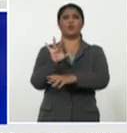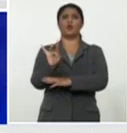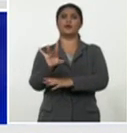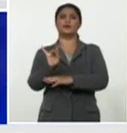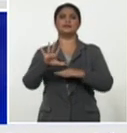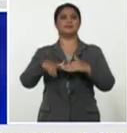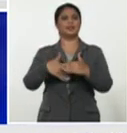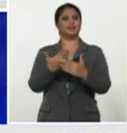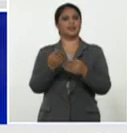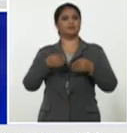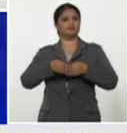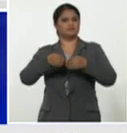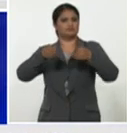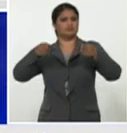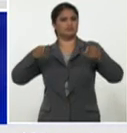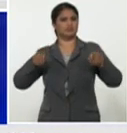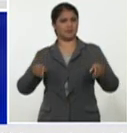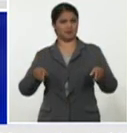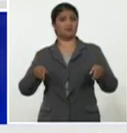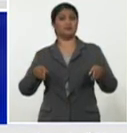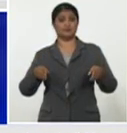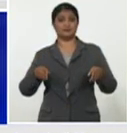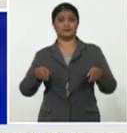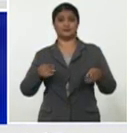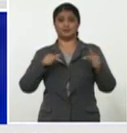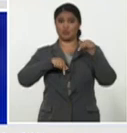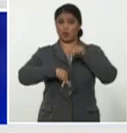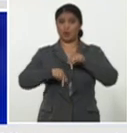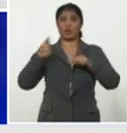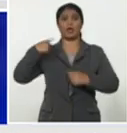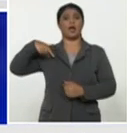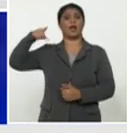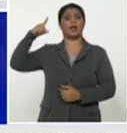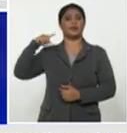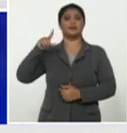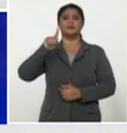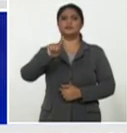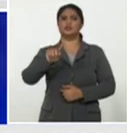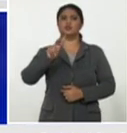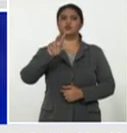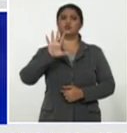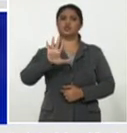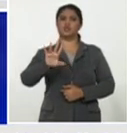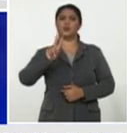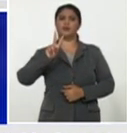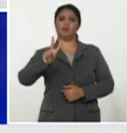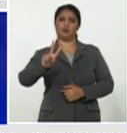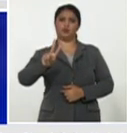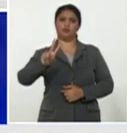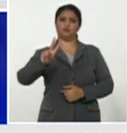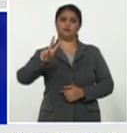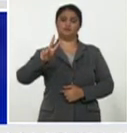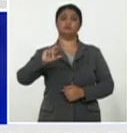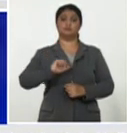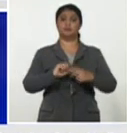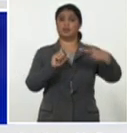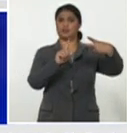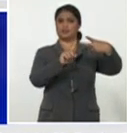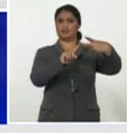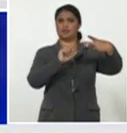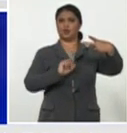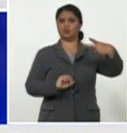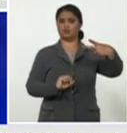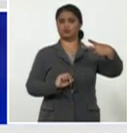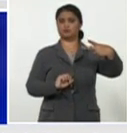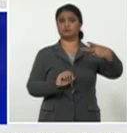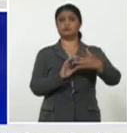de 152 en el día de ayer, pues pasa a un segundo lugar. Y Matanzas, que se mantuvo durante